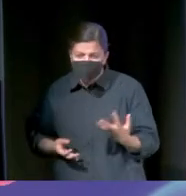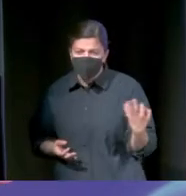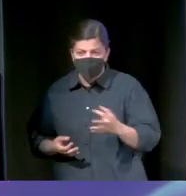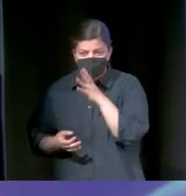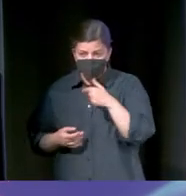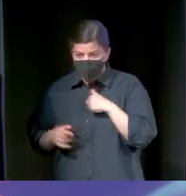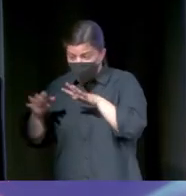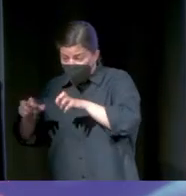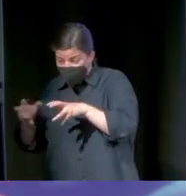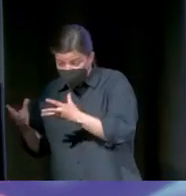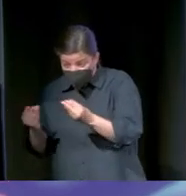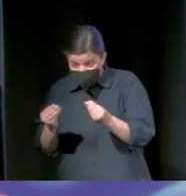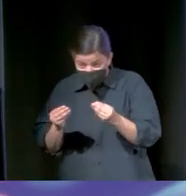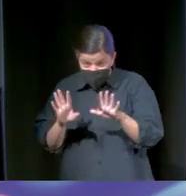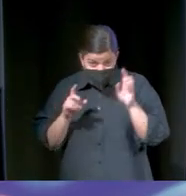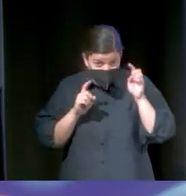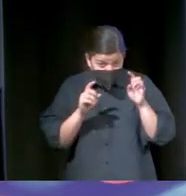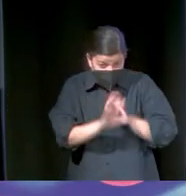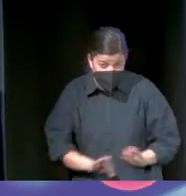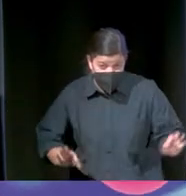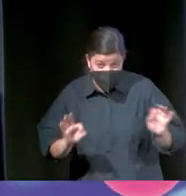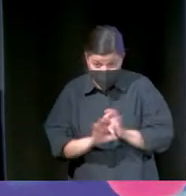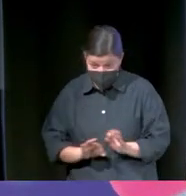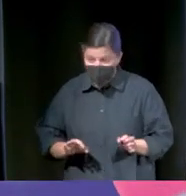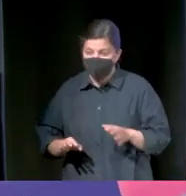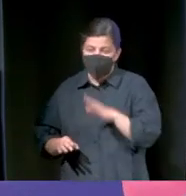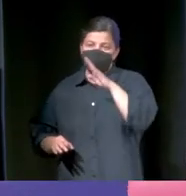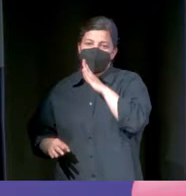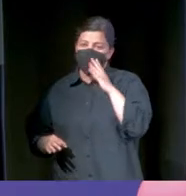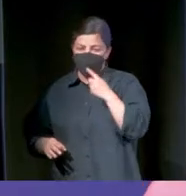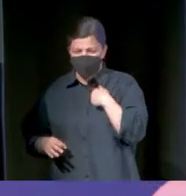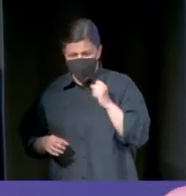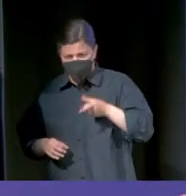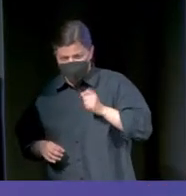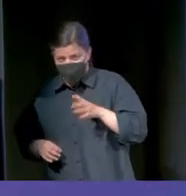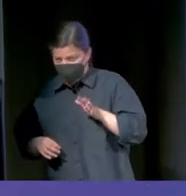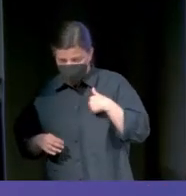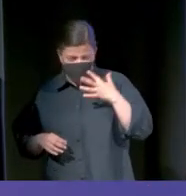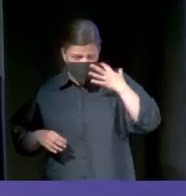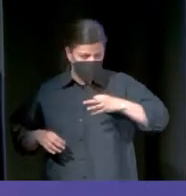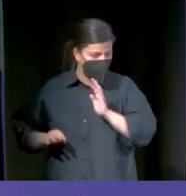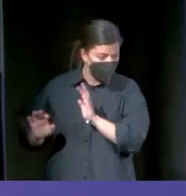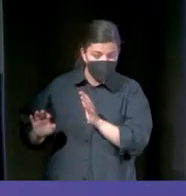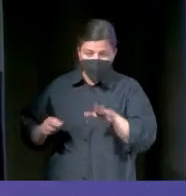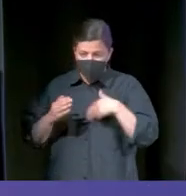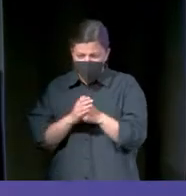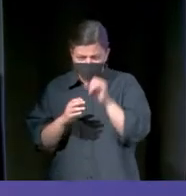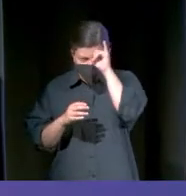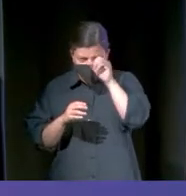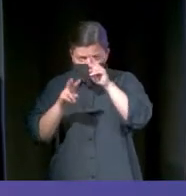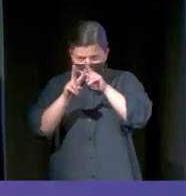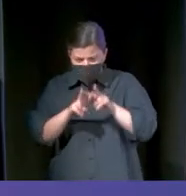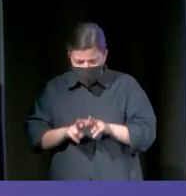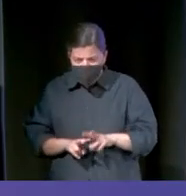aprendiz de mucho y maestro de nada esto me dice mucho mi madre y yo no lo creía hasta que me puse a repasar el instagram y dije pues es verdad